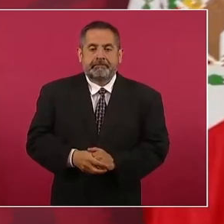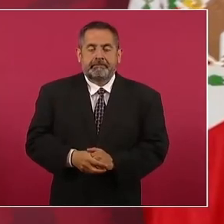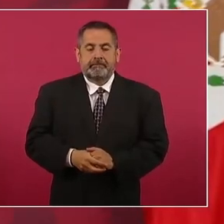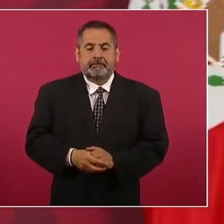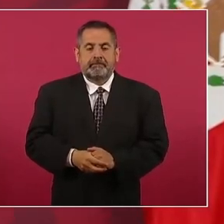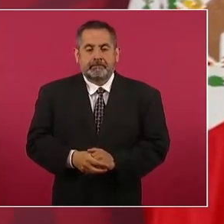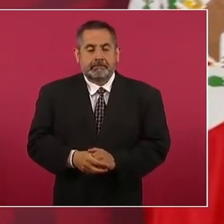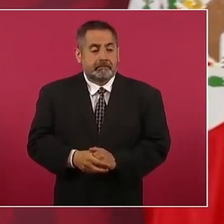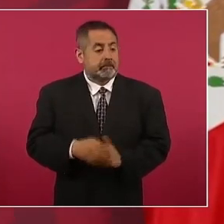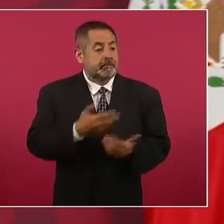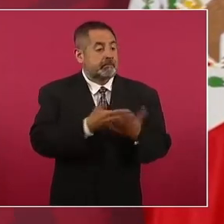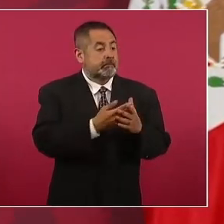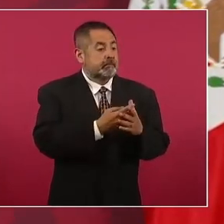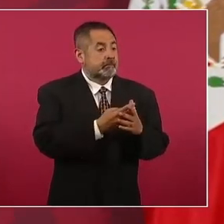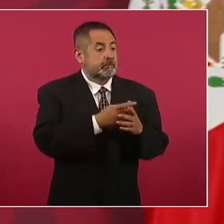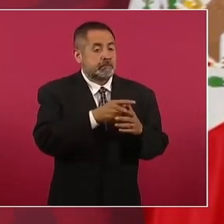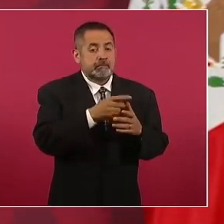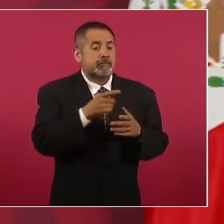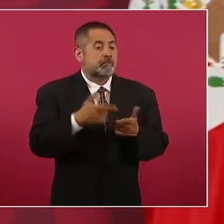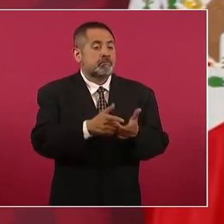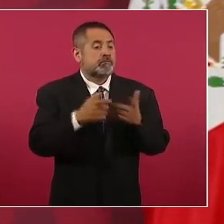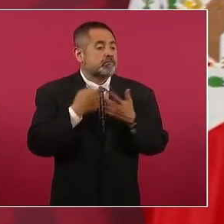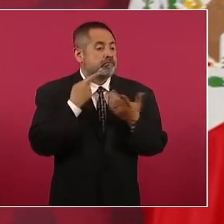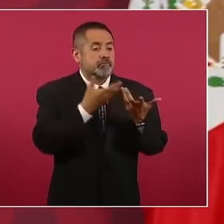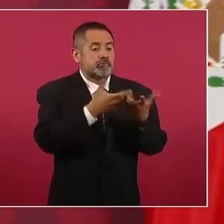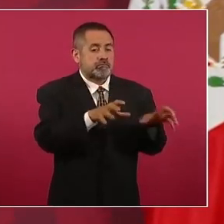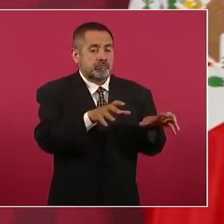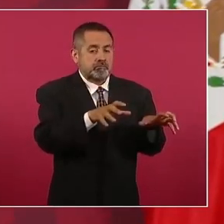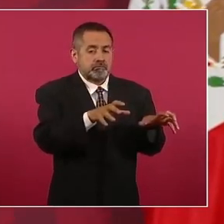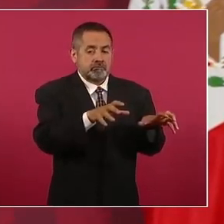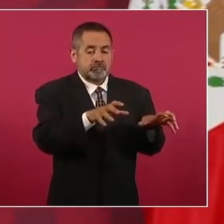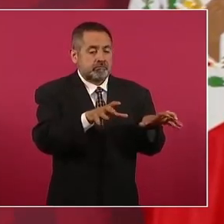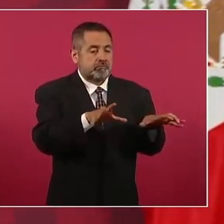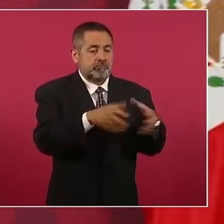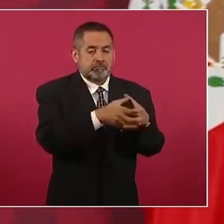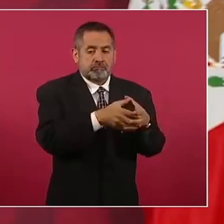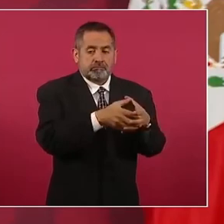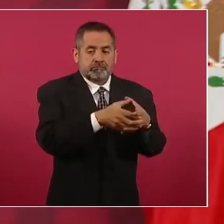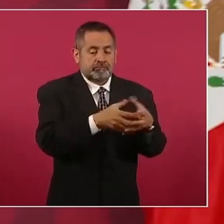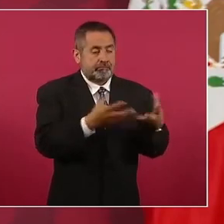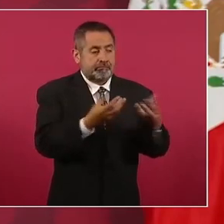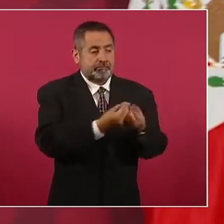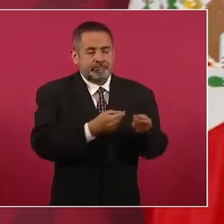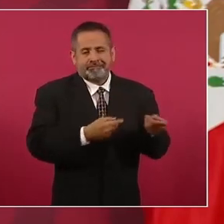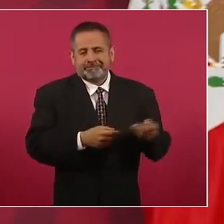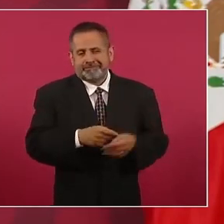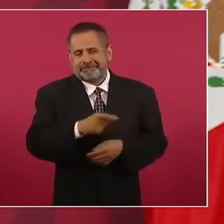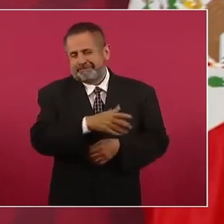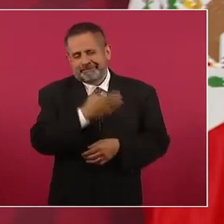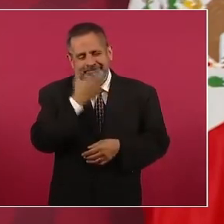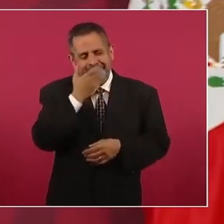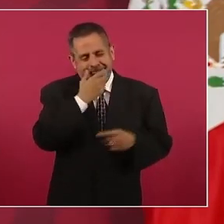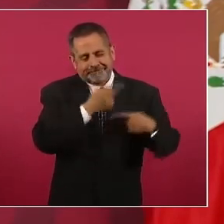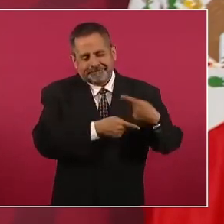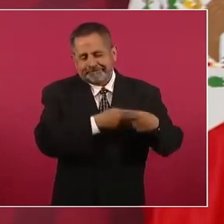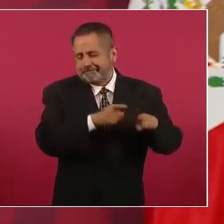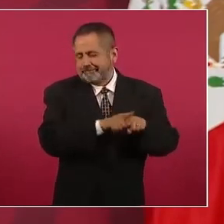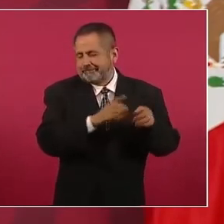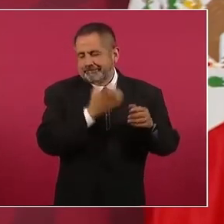que ahora ya se volvió uno, ¿no? O sea, de dos o tres ya. El Partido Conservador, pues,